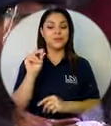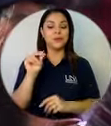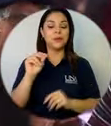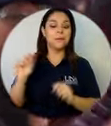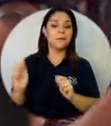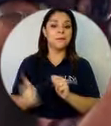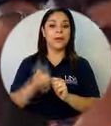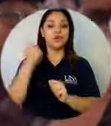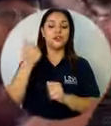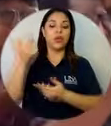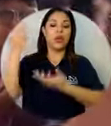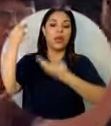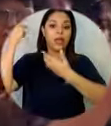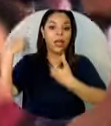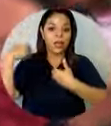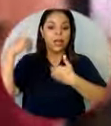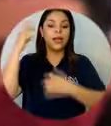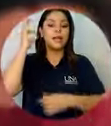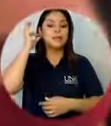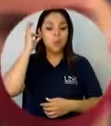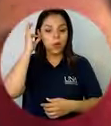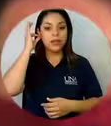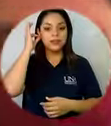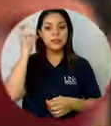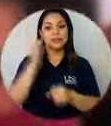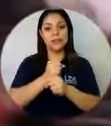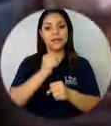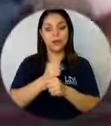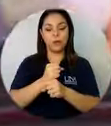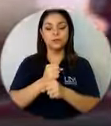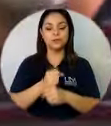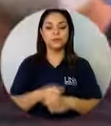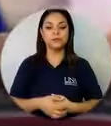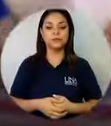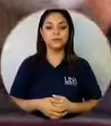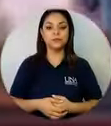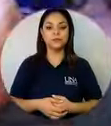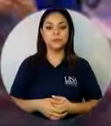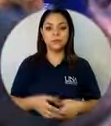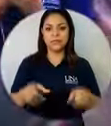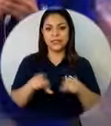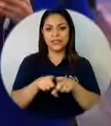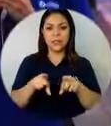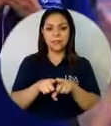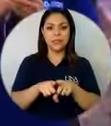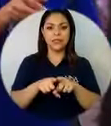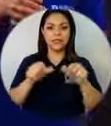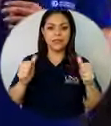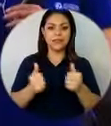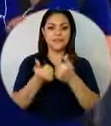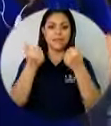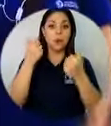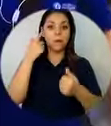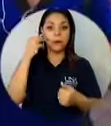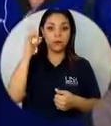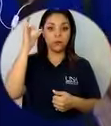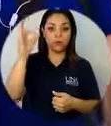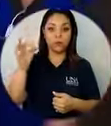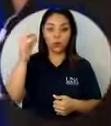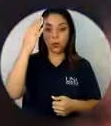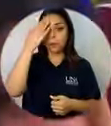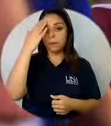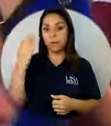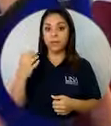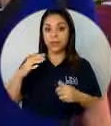implica es una mayor recarga para las mujeres en el trabajo. Y también implica un desafío para el futuro,